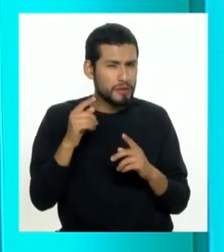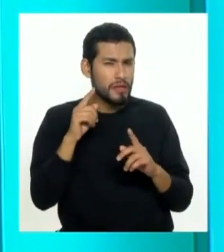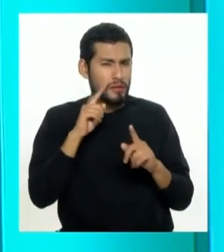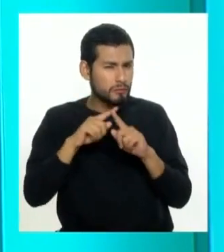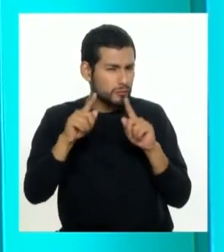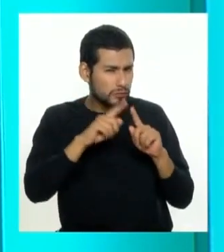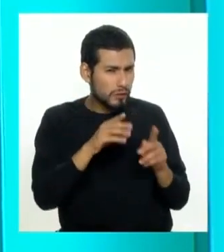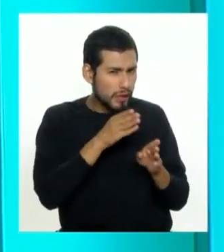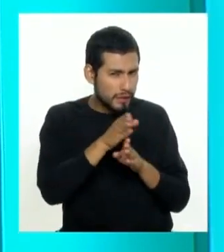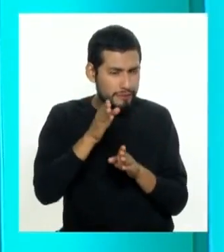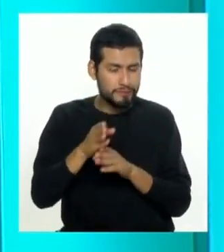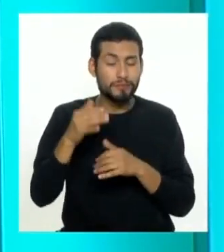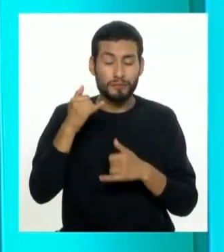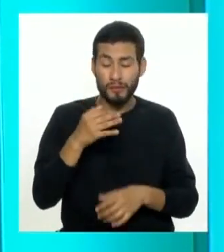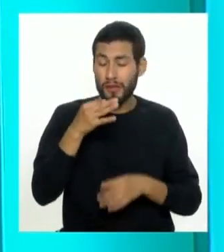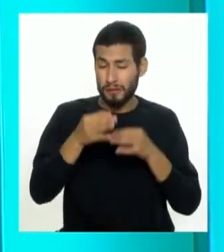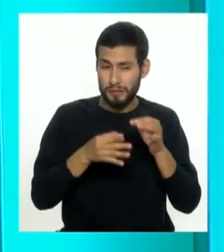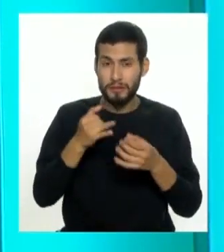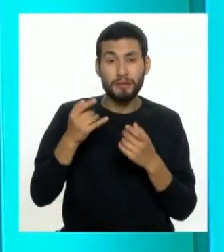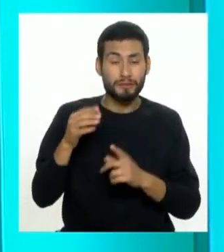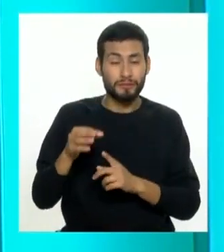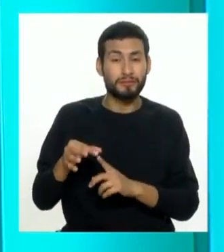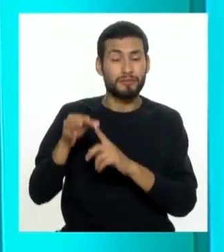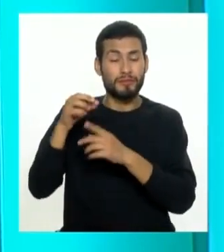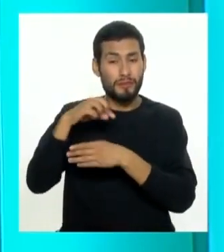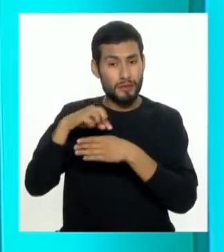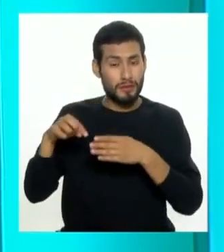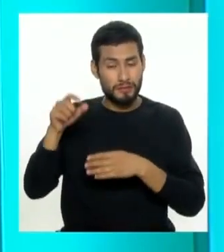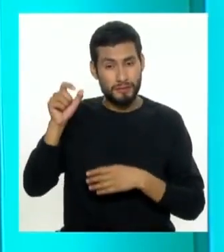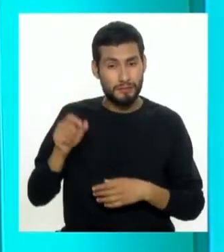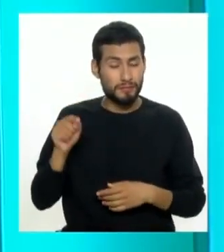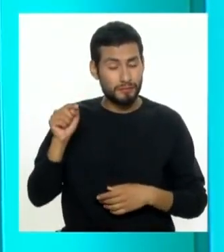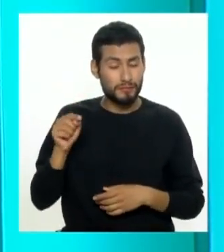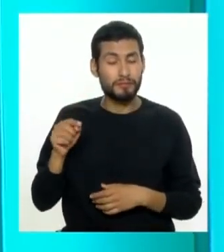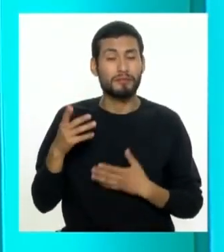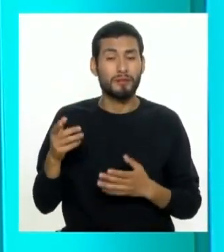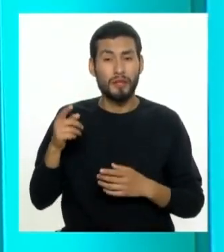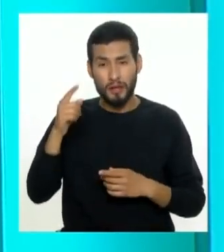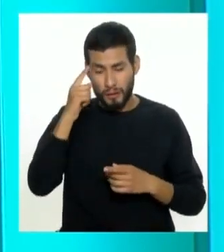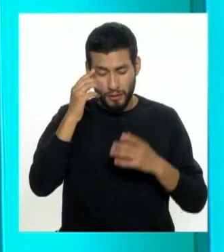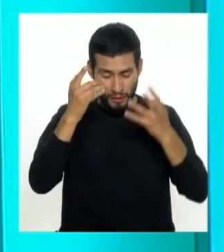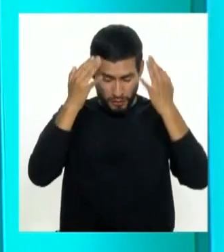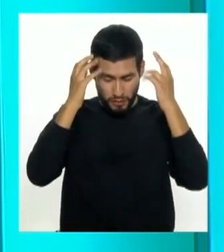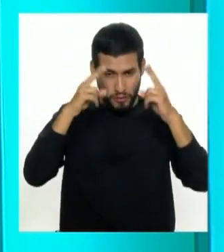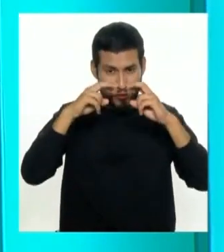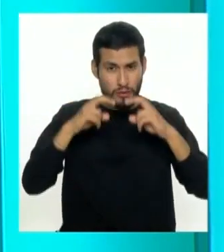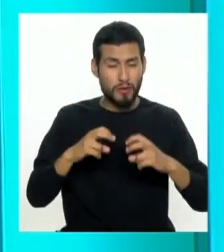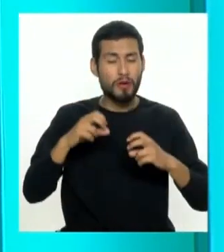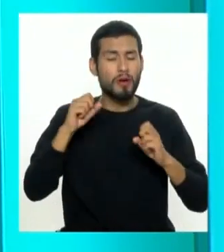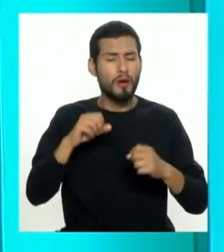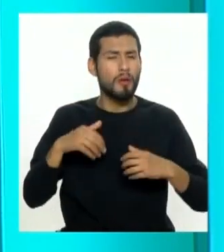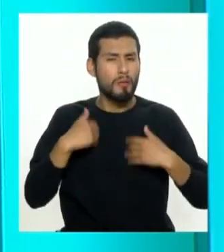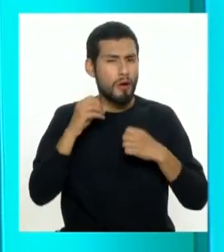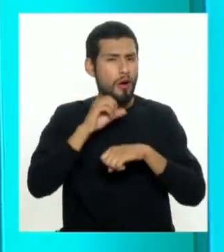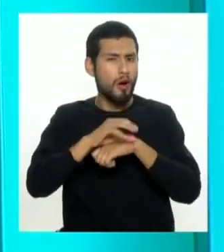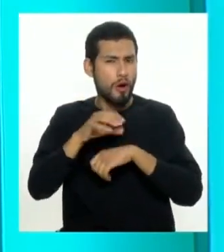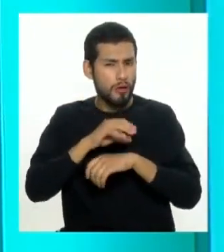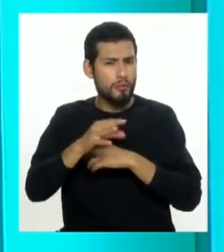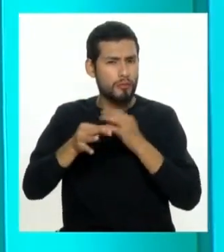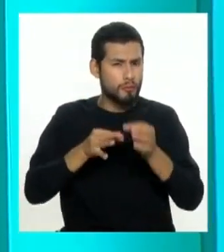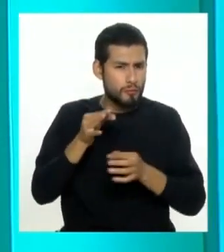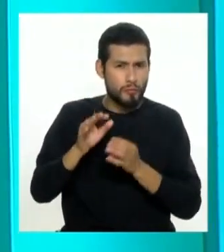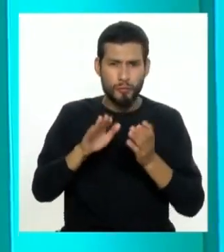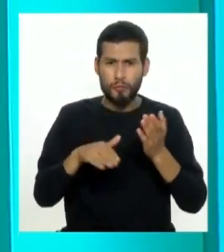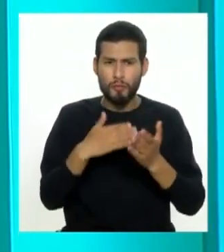para lo cual hoy día tendremos la visita de un experto, el neurólogo, para dar esos consejos y todo